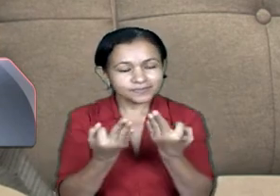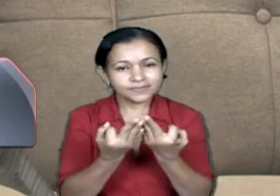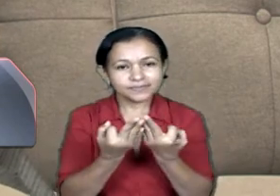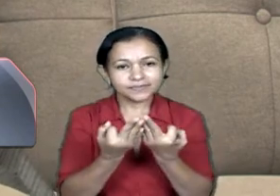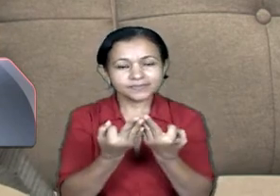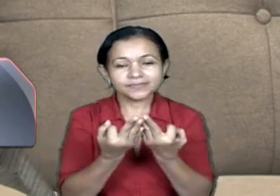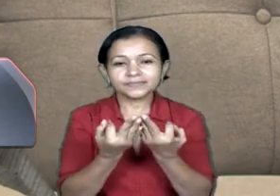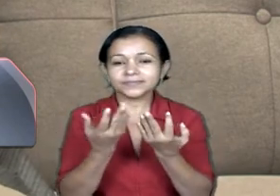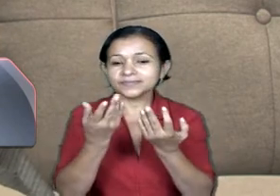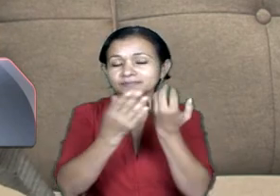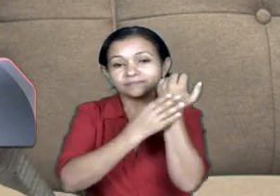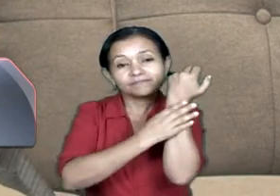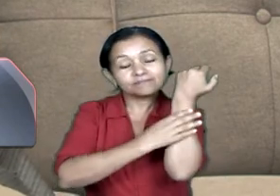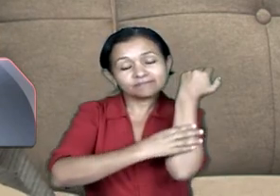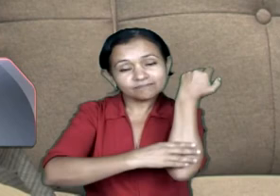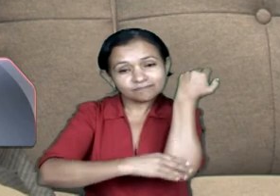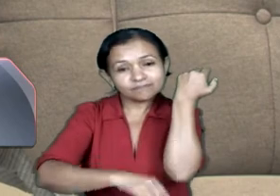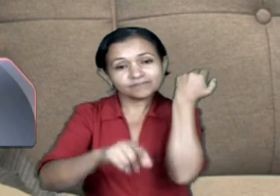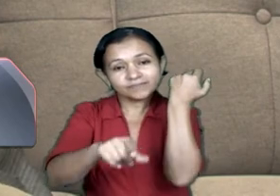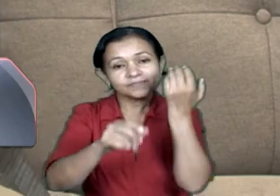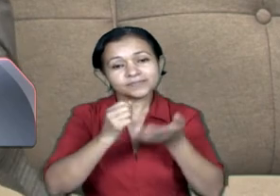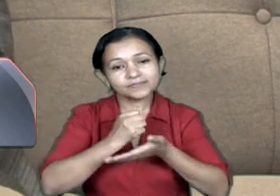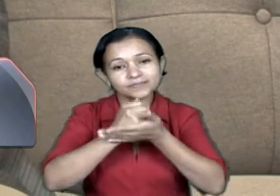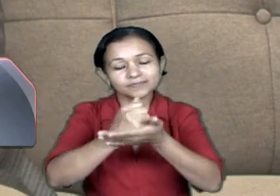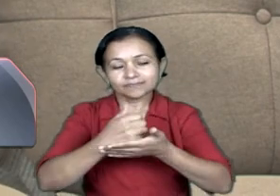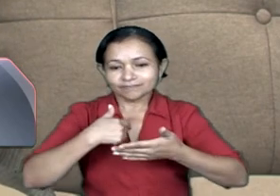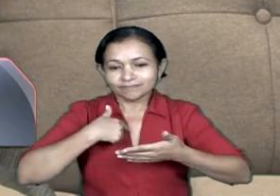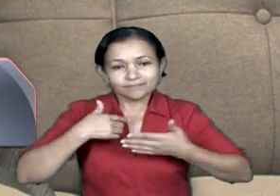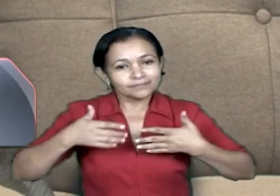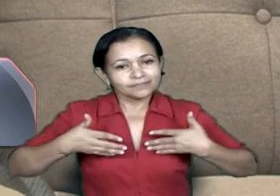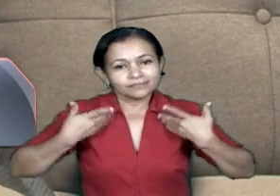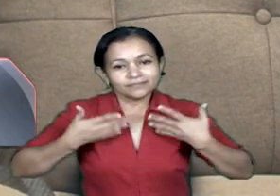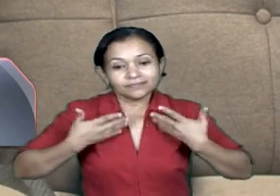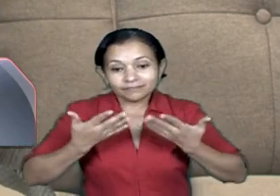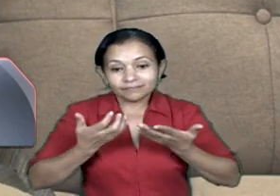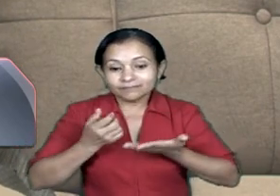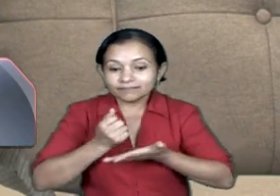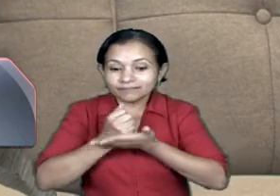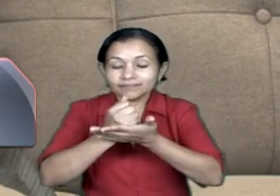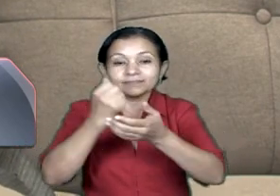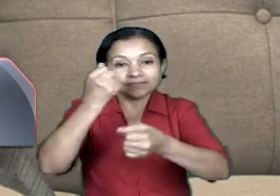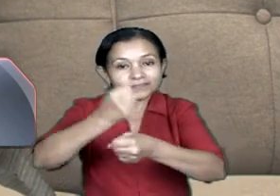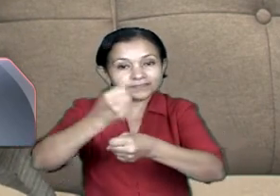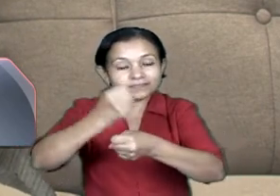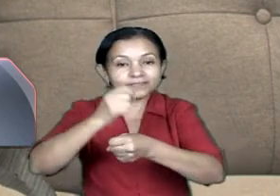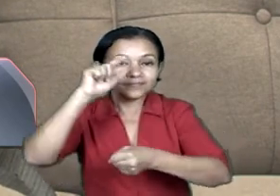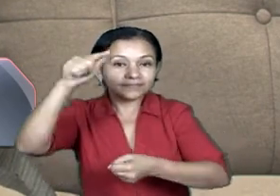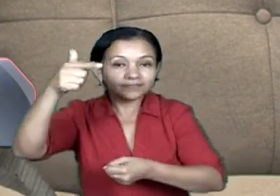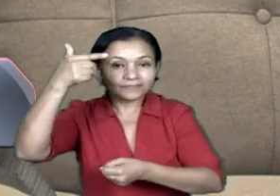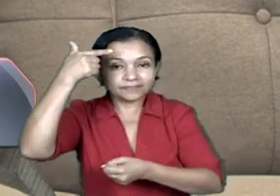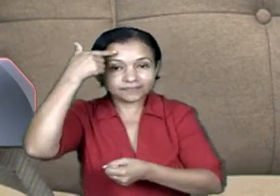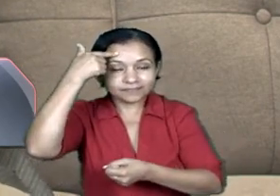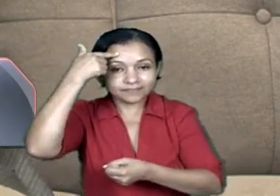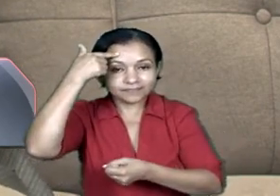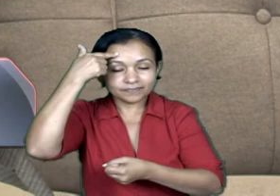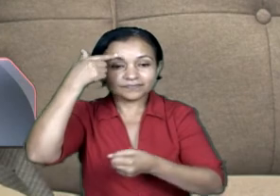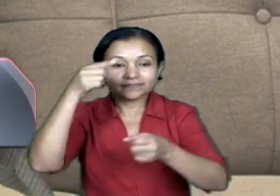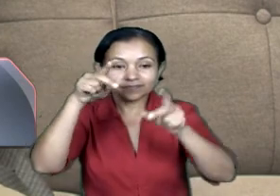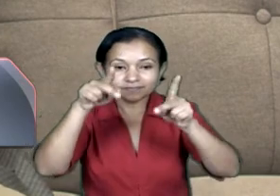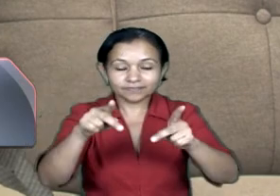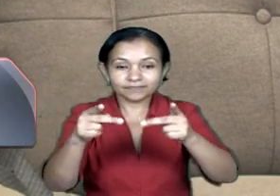bajos recursos. Eso nos anima a seguir trabajando con el gobierno, con los